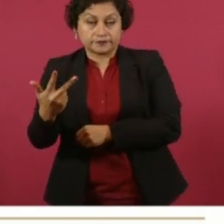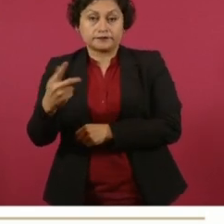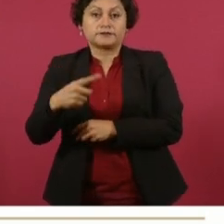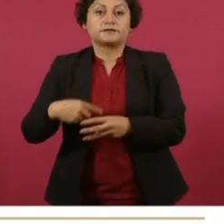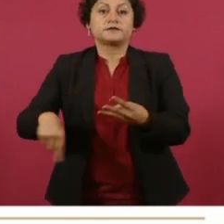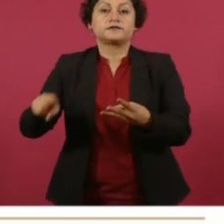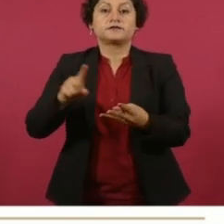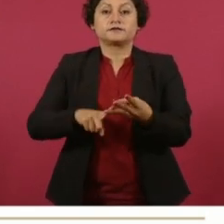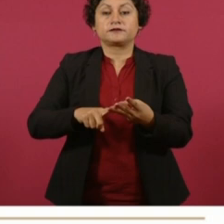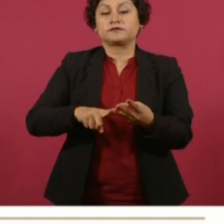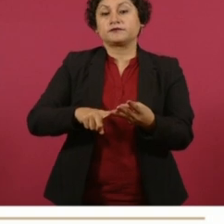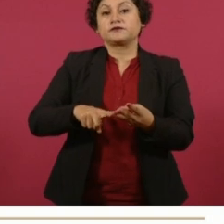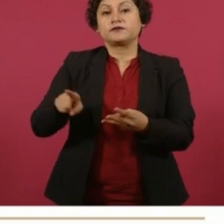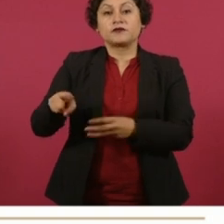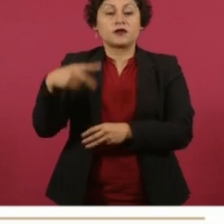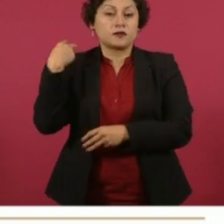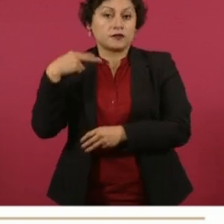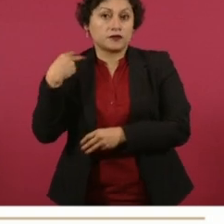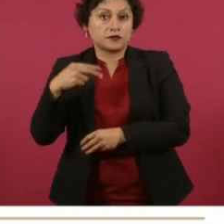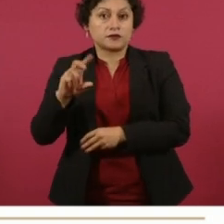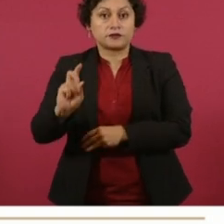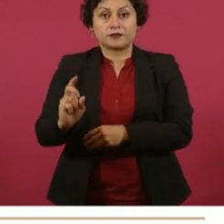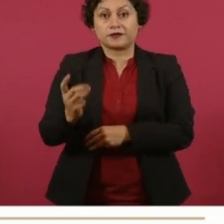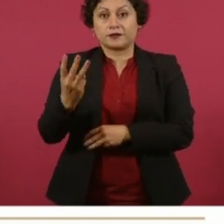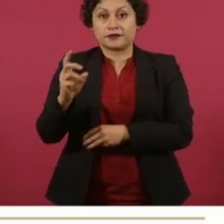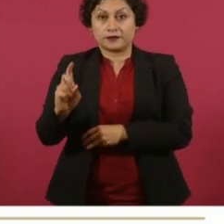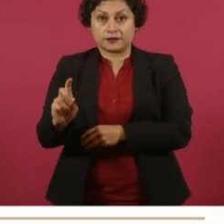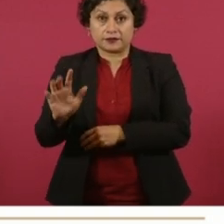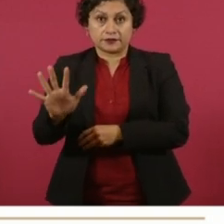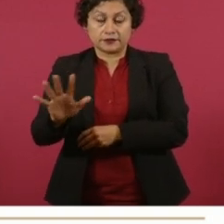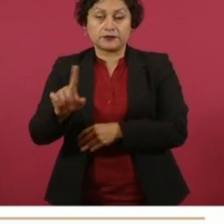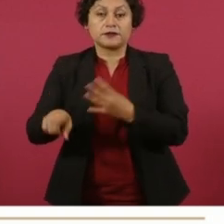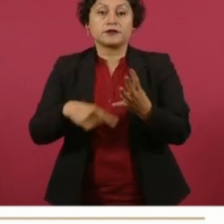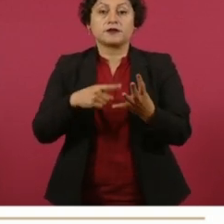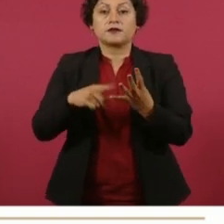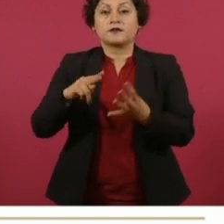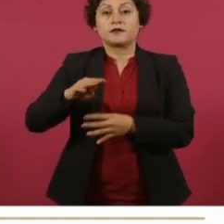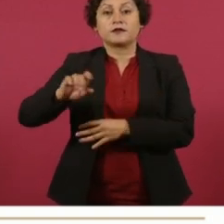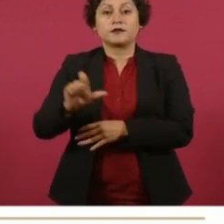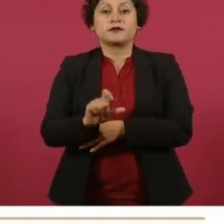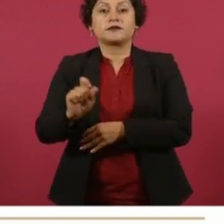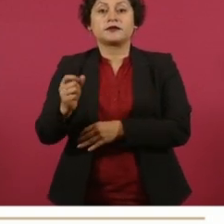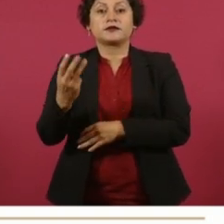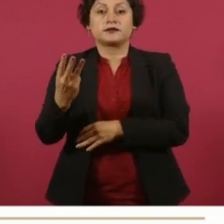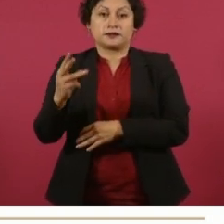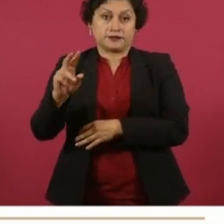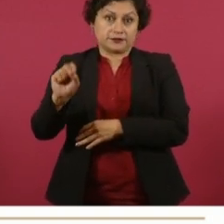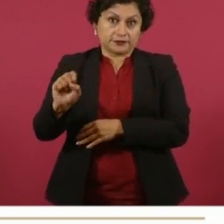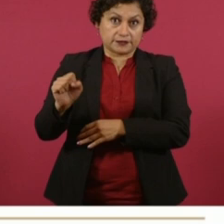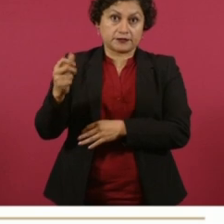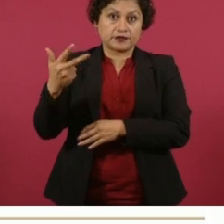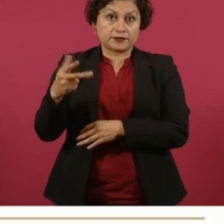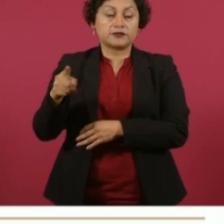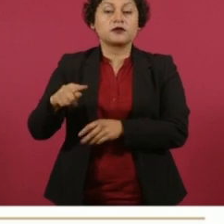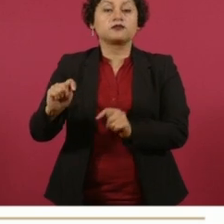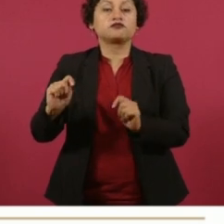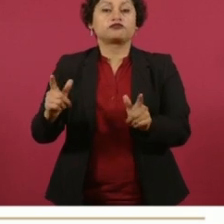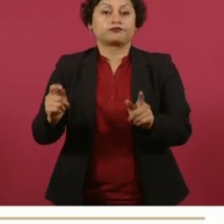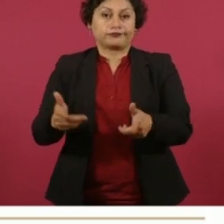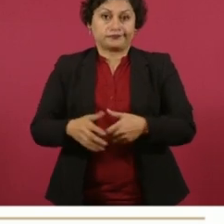a 23.35 en Veracruz, Pemex a 23.68 en Tuxtla Gutiérrez, por